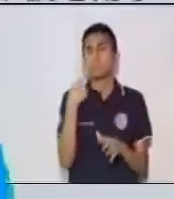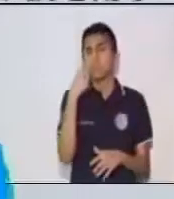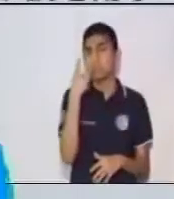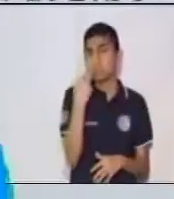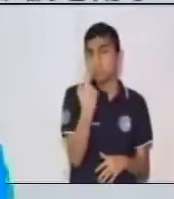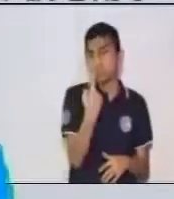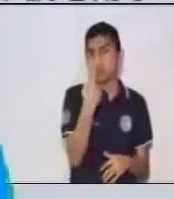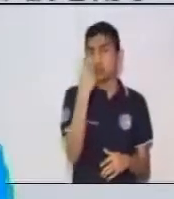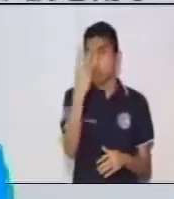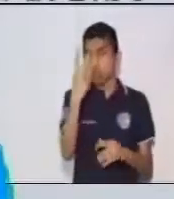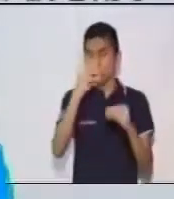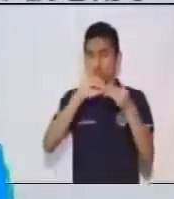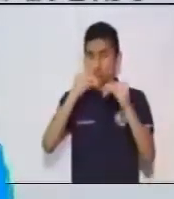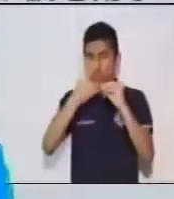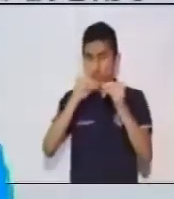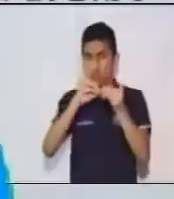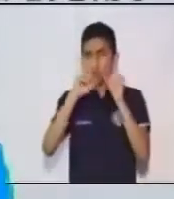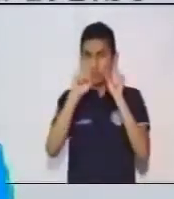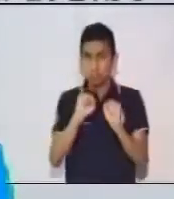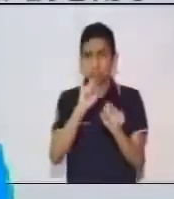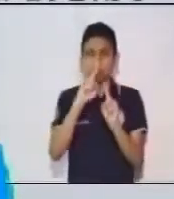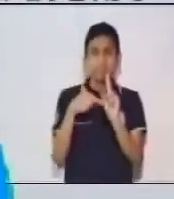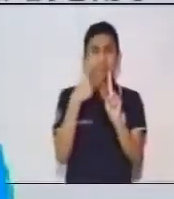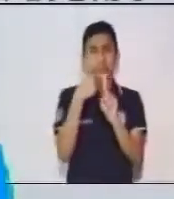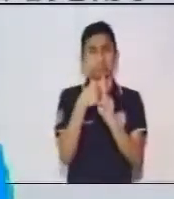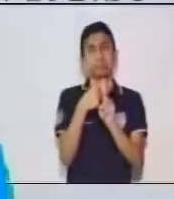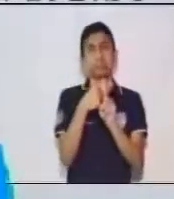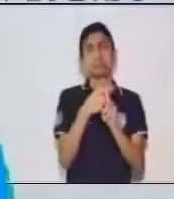buscando dos números que sumados